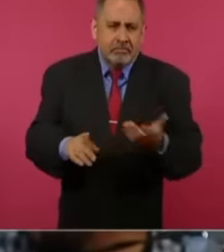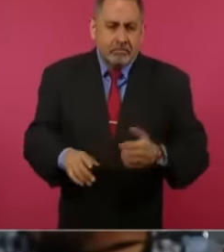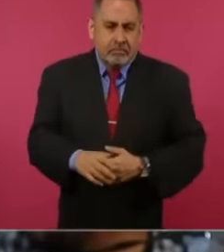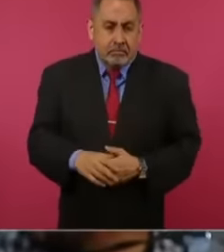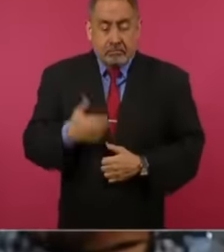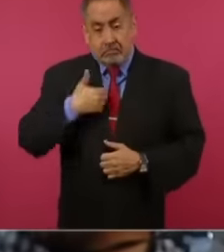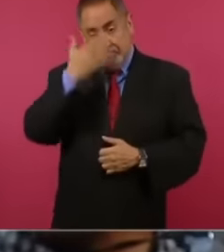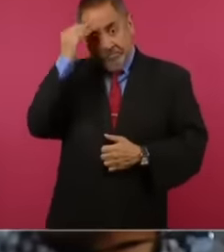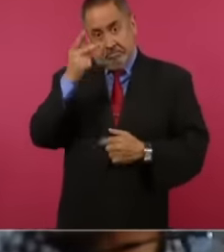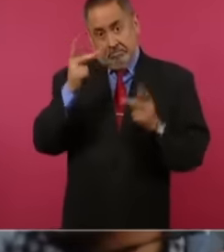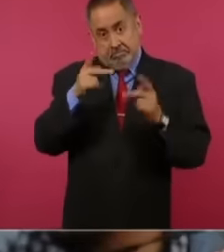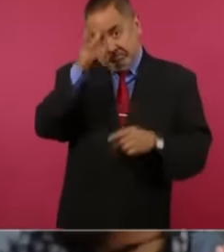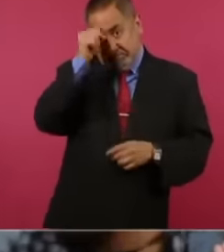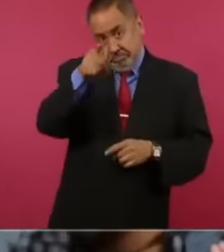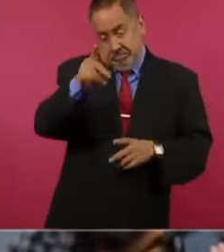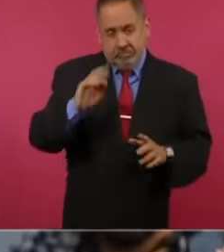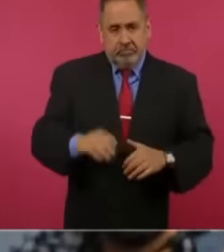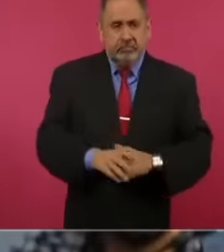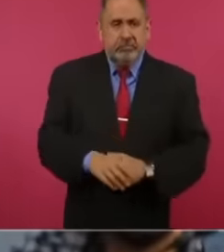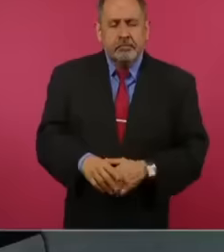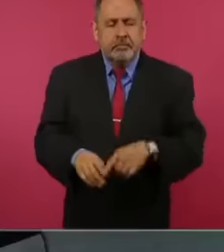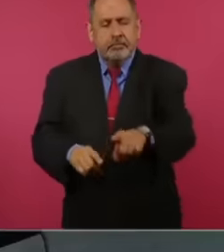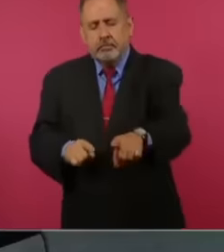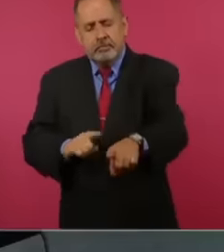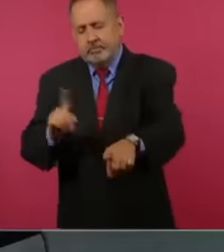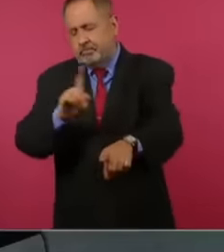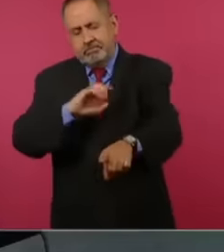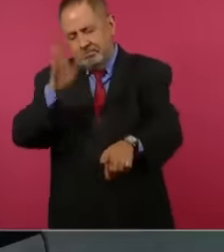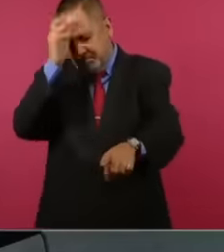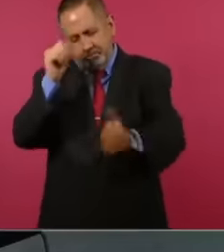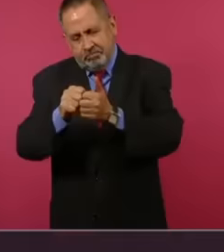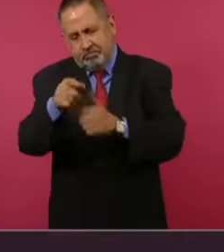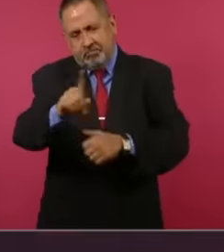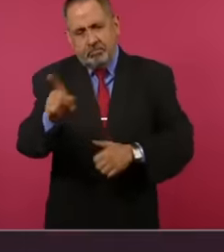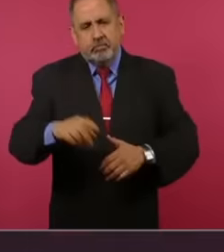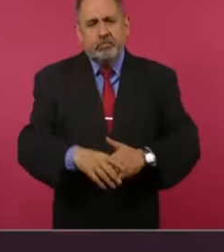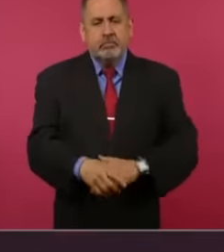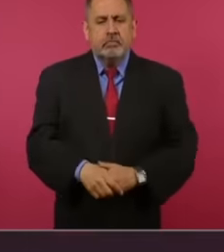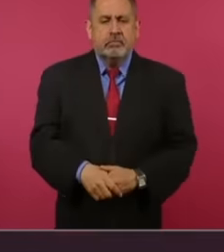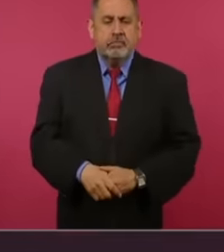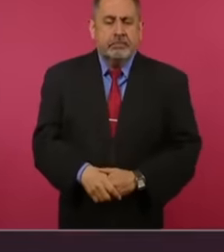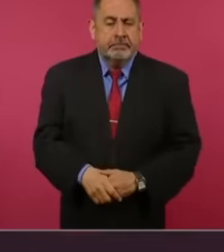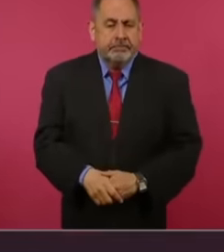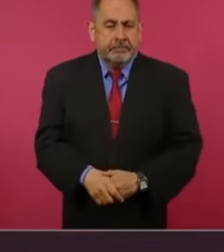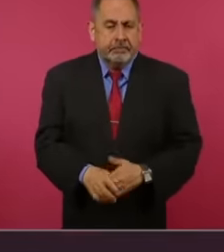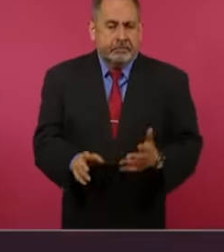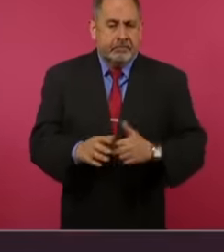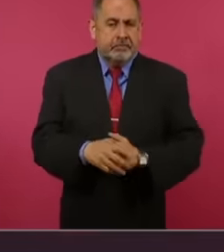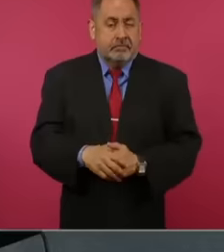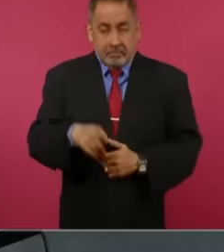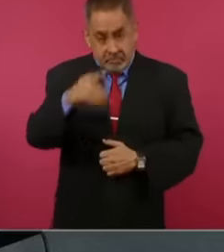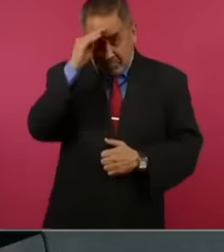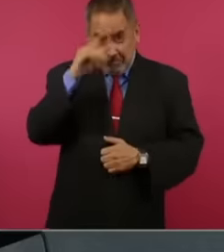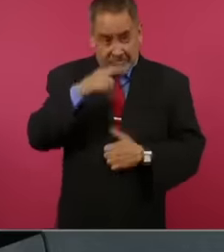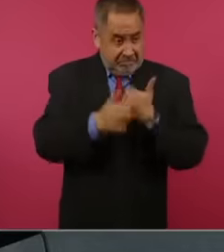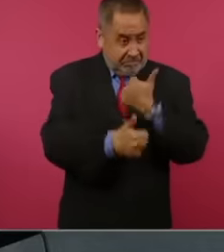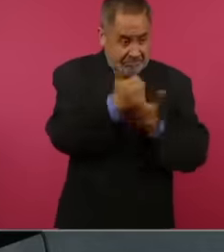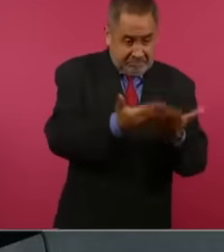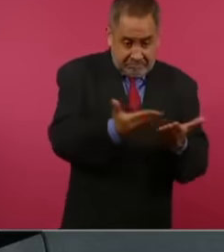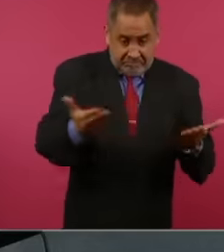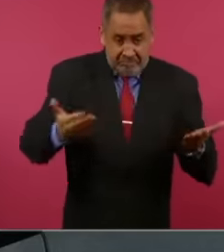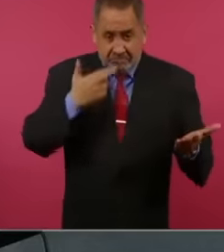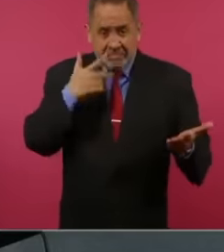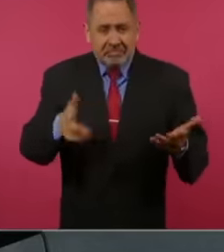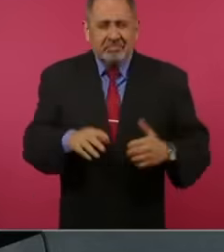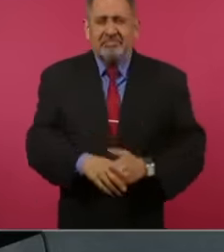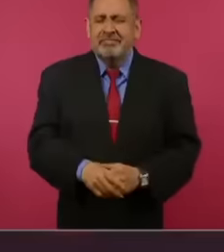Bueno, no sé si coincide usted, ¿verdad? No coincido, pero, claro que no. No hacer licitaciones, ¿no considera usted que es una puerta a